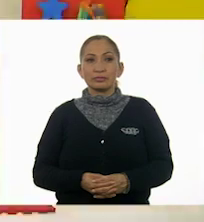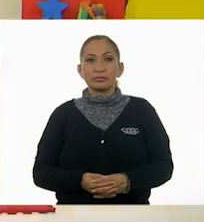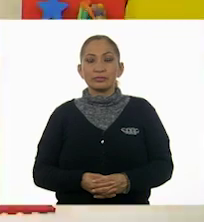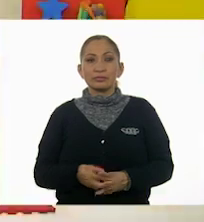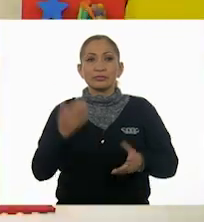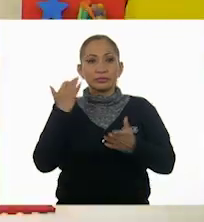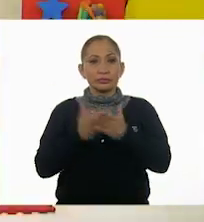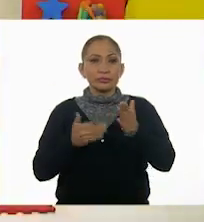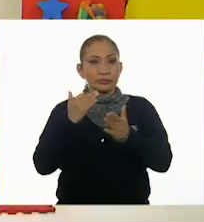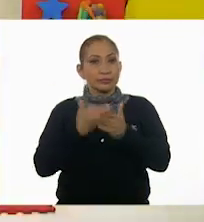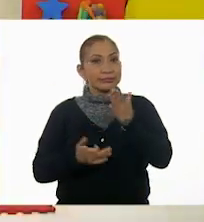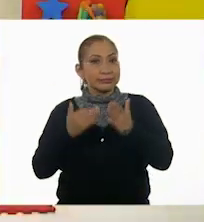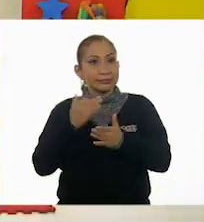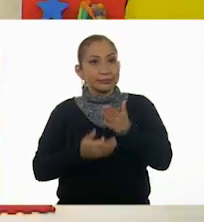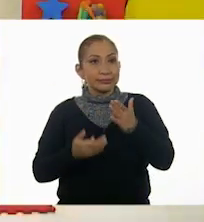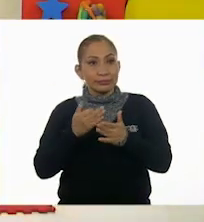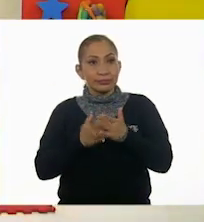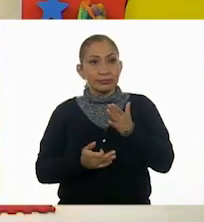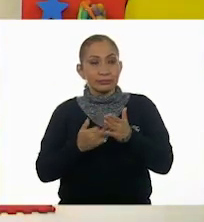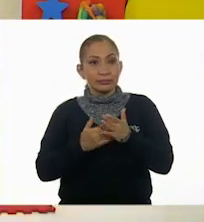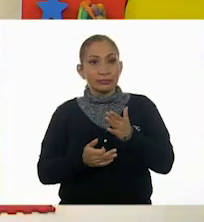Nos faltan